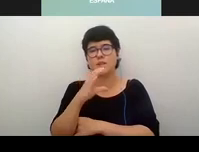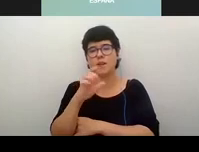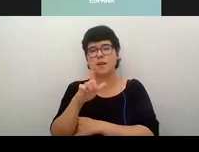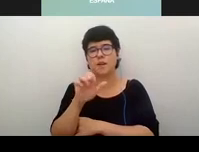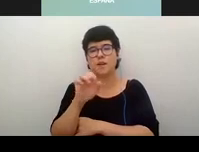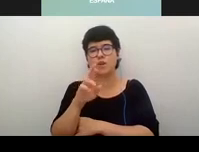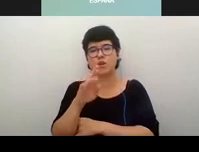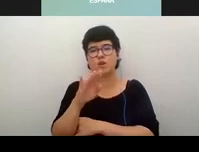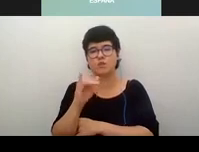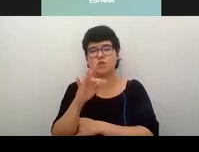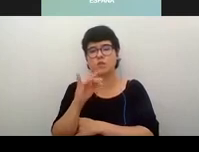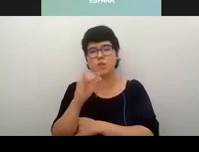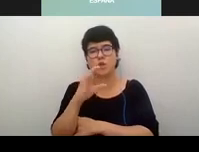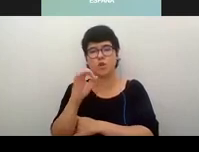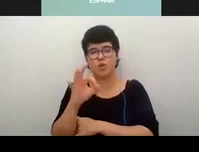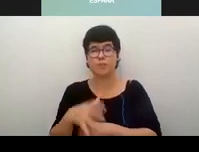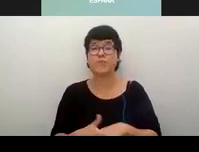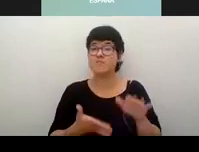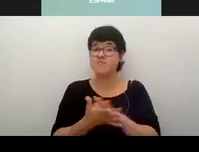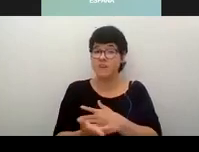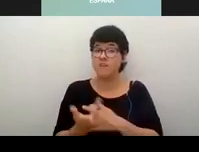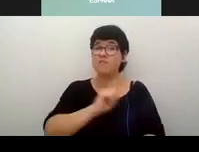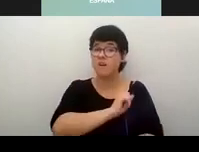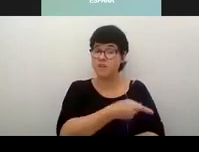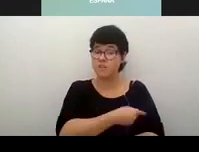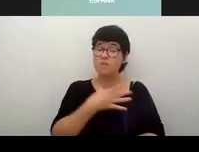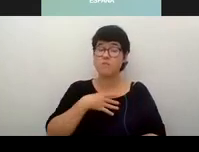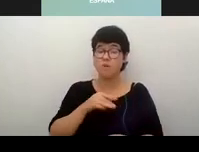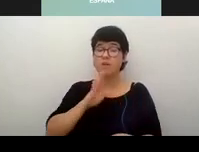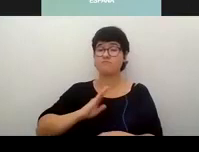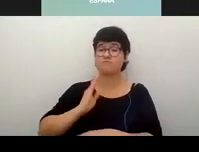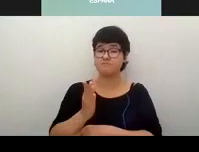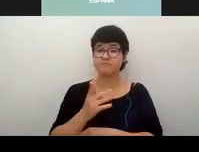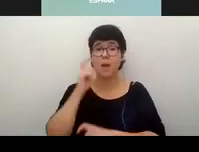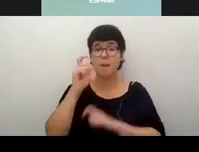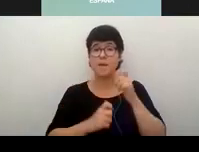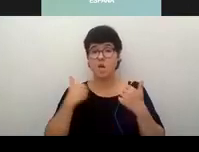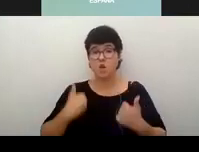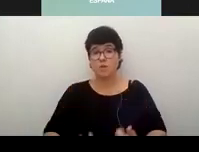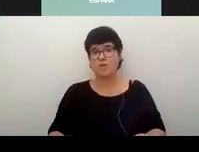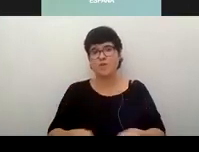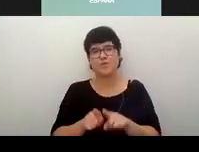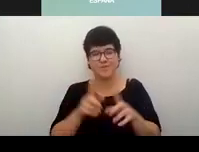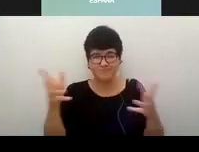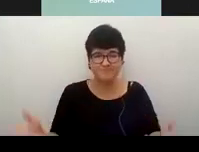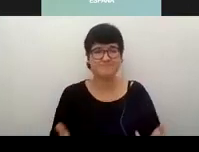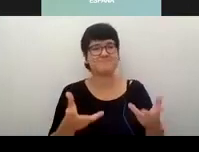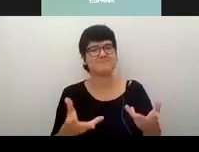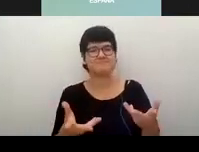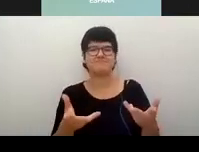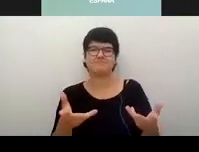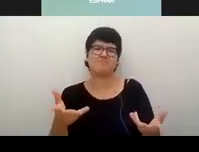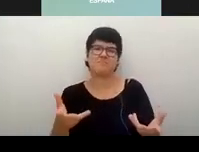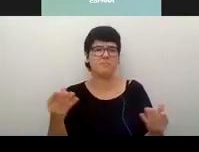puede afectar a la microbiota. Entonces, yo os invitaría evidentemente a realizar ejercicio físico, y aquí